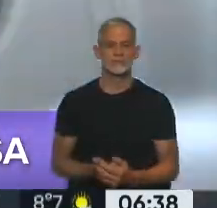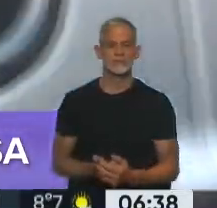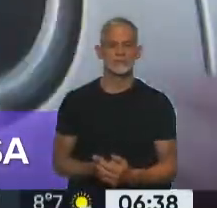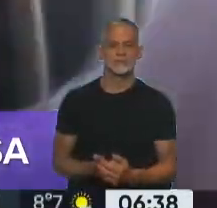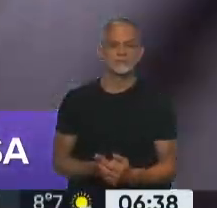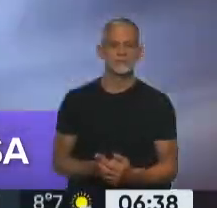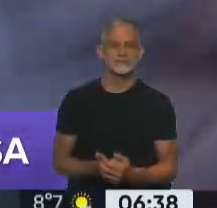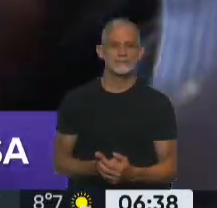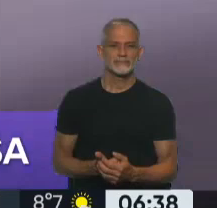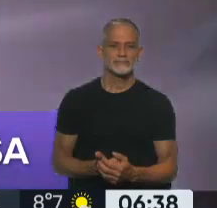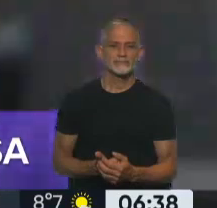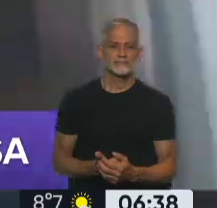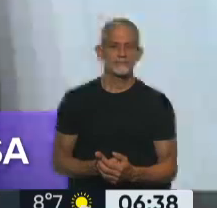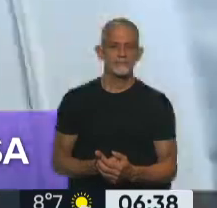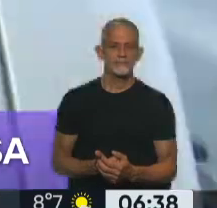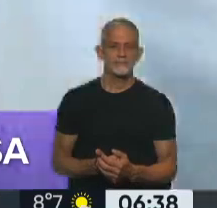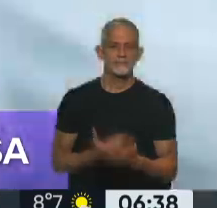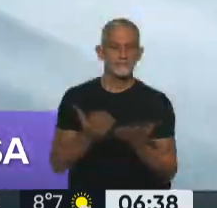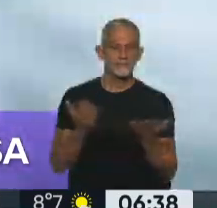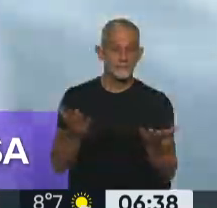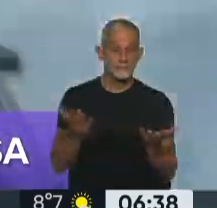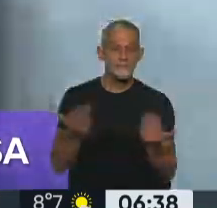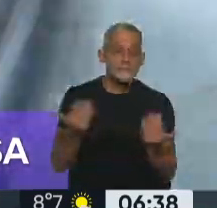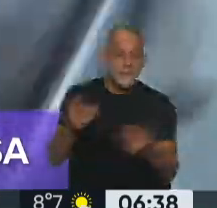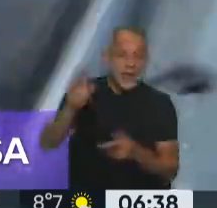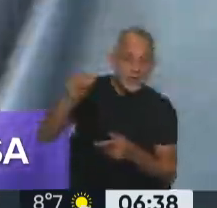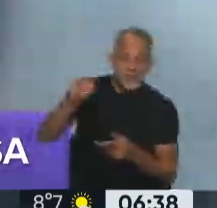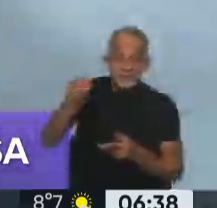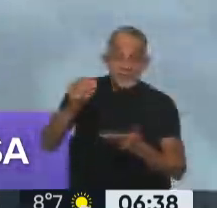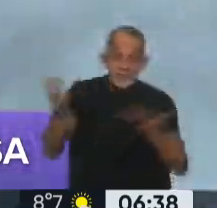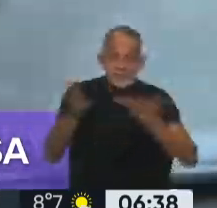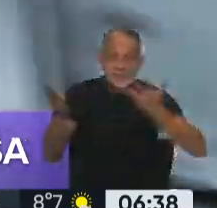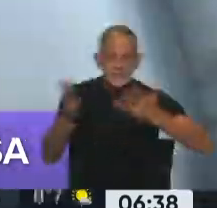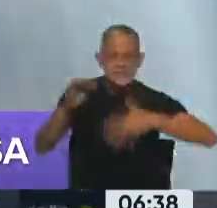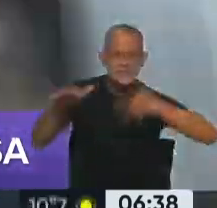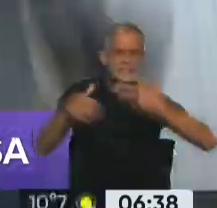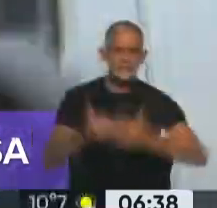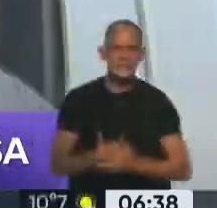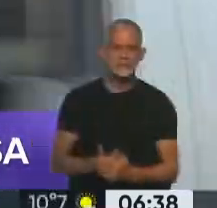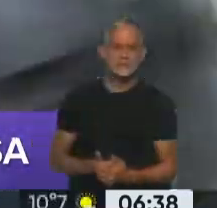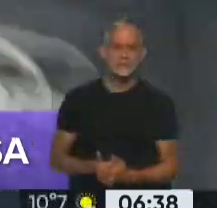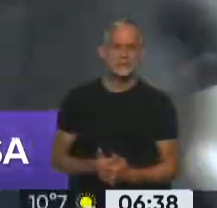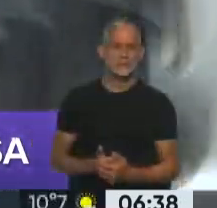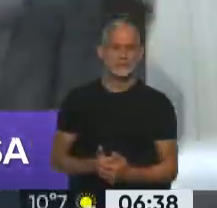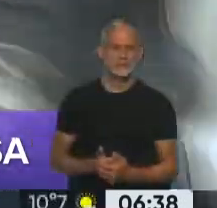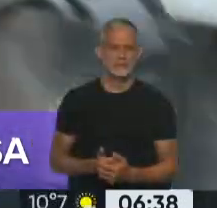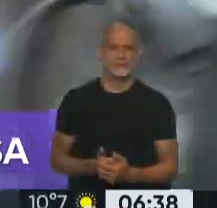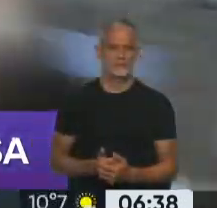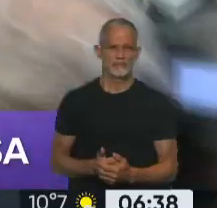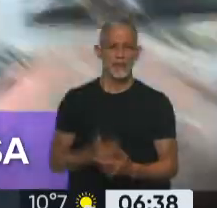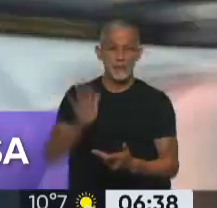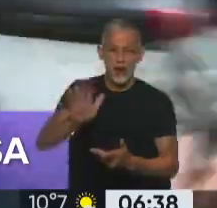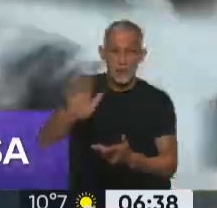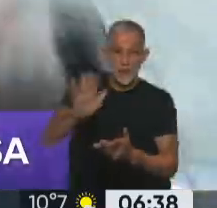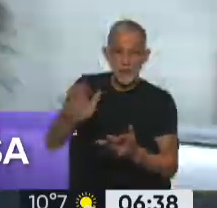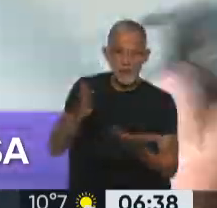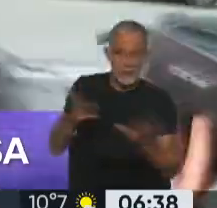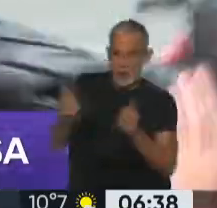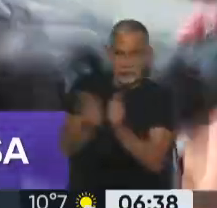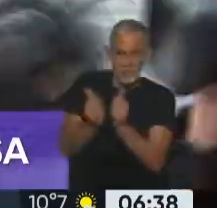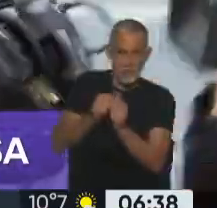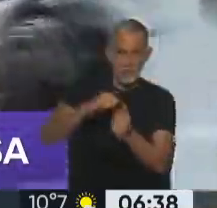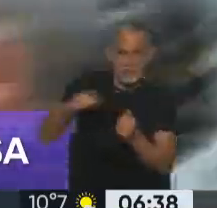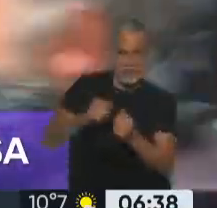Varios trabajadores de prensa se encontraban en la puerta del Hotel Libertador para cubrir la salida del expresidente de la Nación, Mauricio Macri. Los